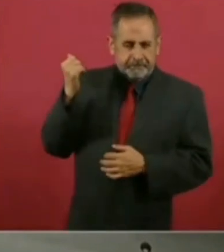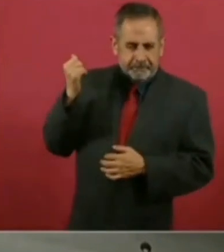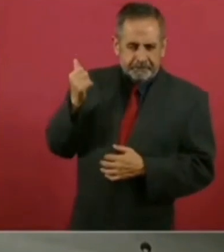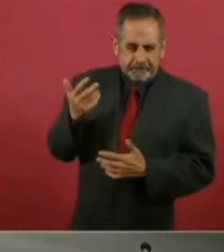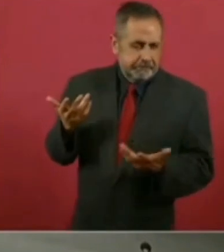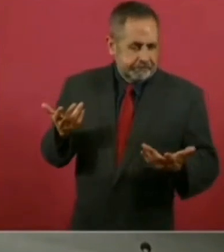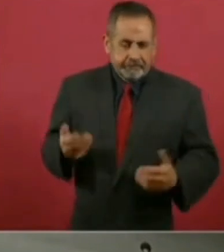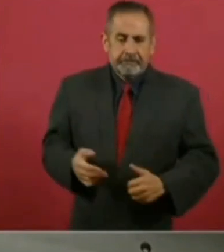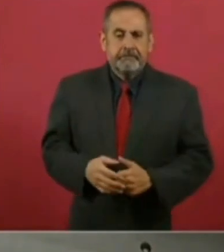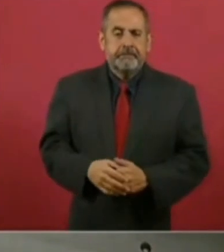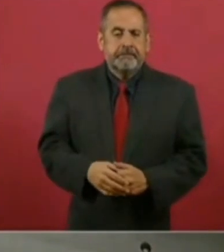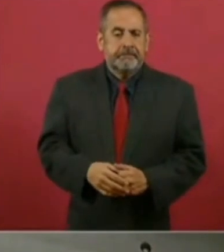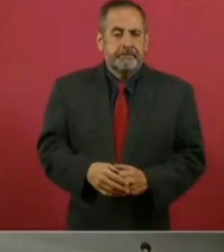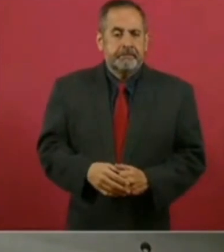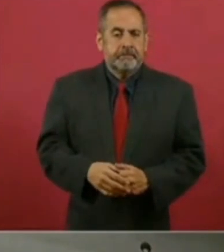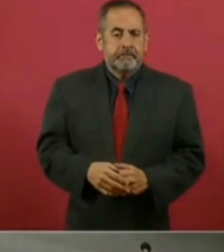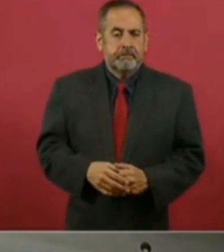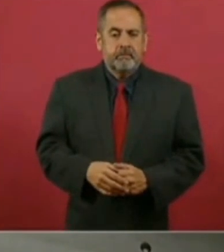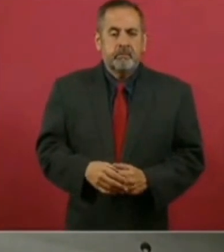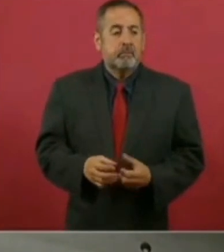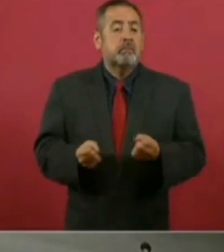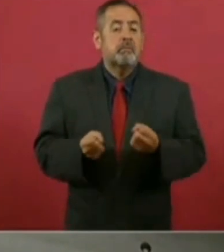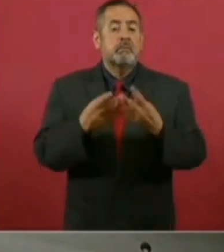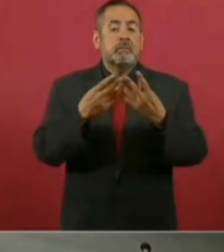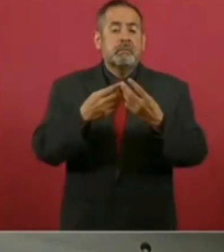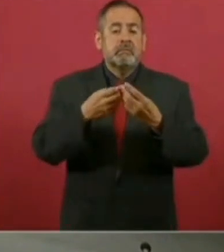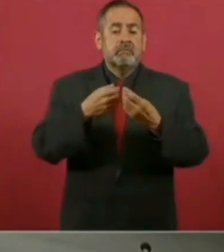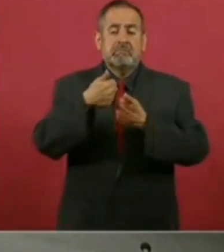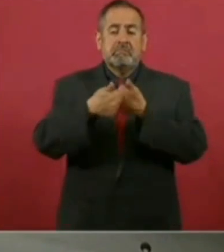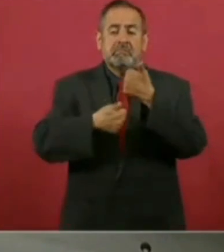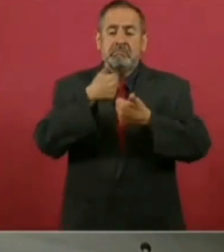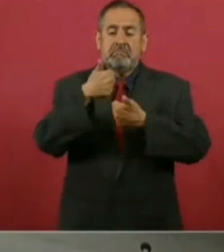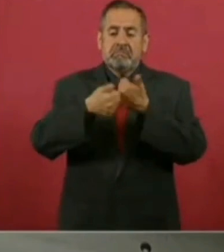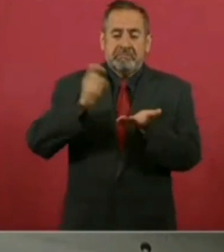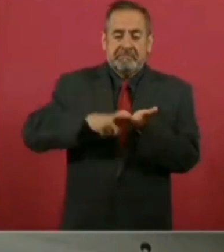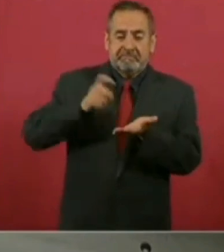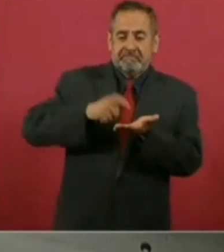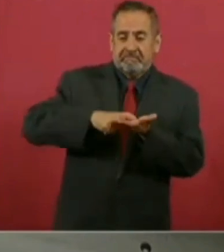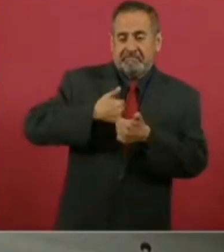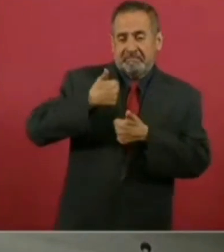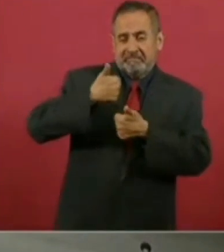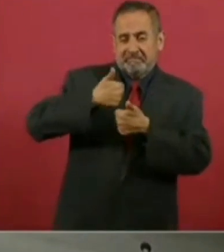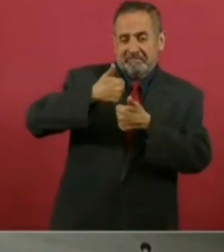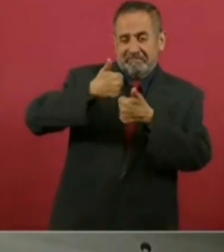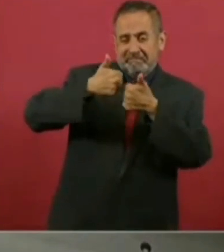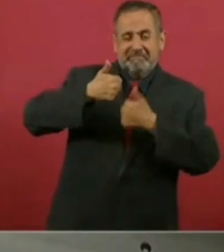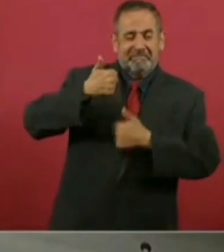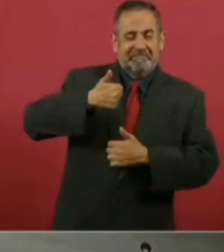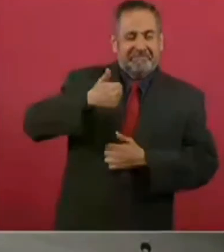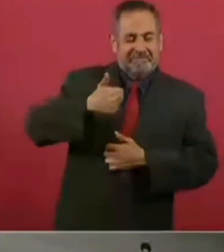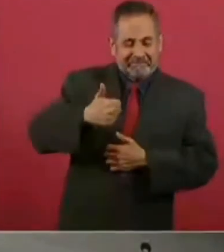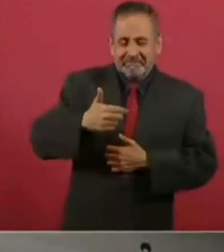Entonces, no es cuántos usuarios vas a tener, sino que estés seguro